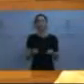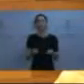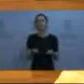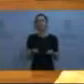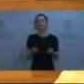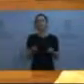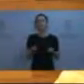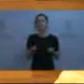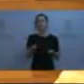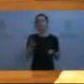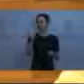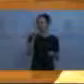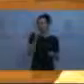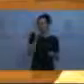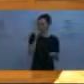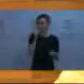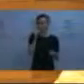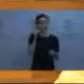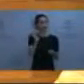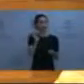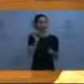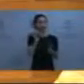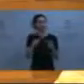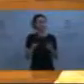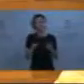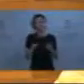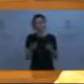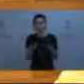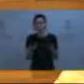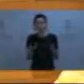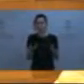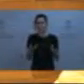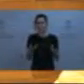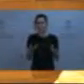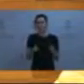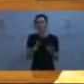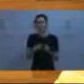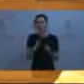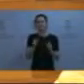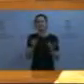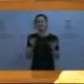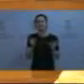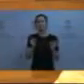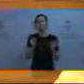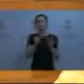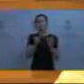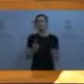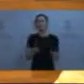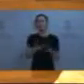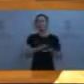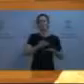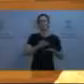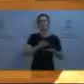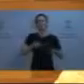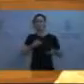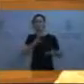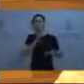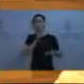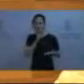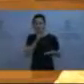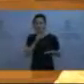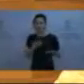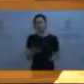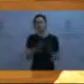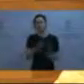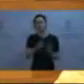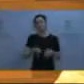de comunes o de agua, de gas, cómo la forma en que se las facturan. Y por último, y por desgracia, también